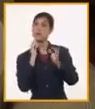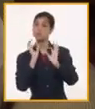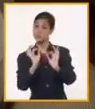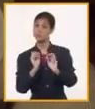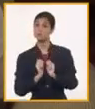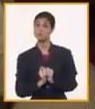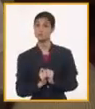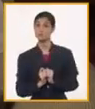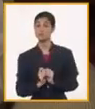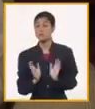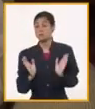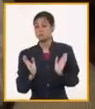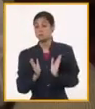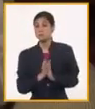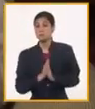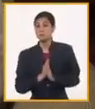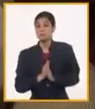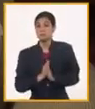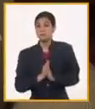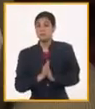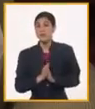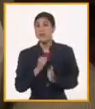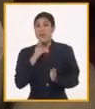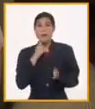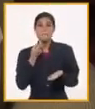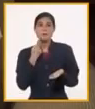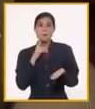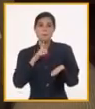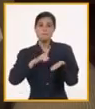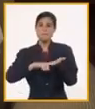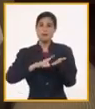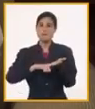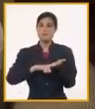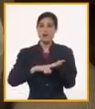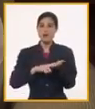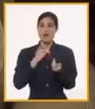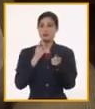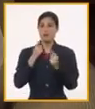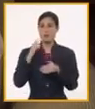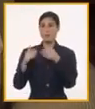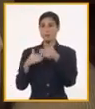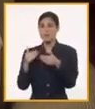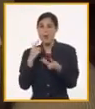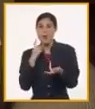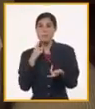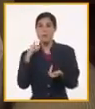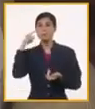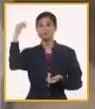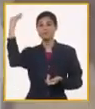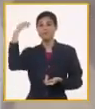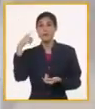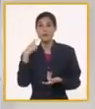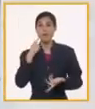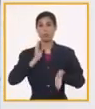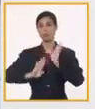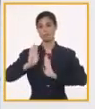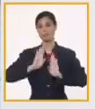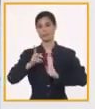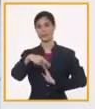vocación de cuando había algunos problemas, algunas cosas injustas,